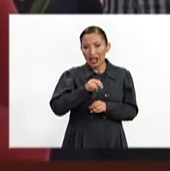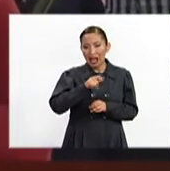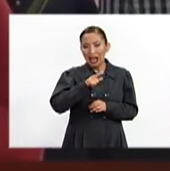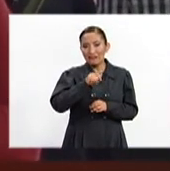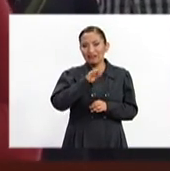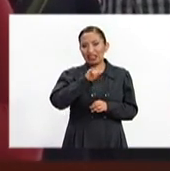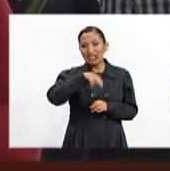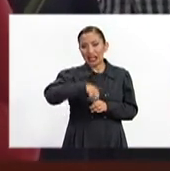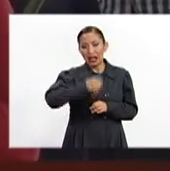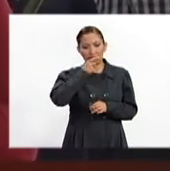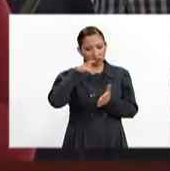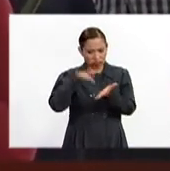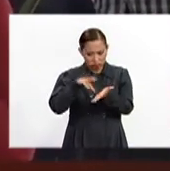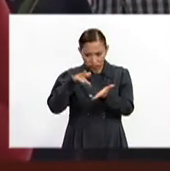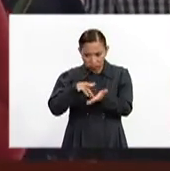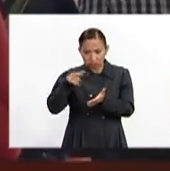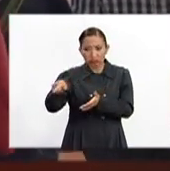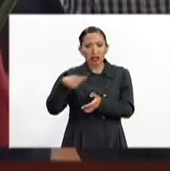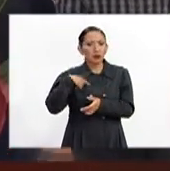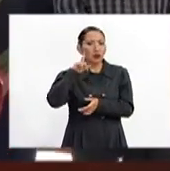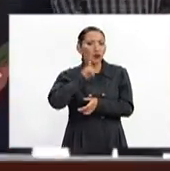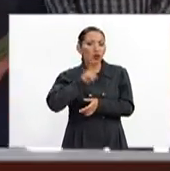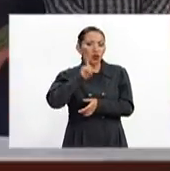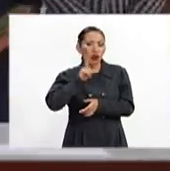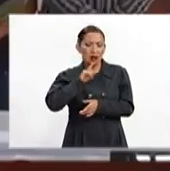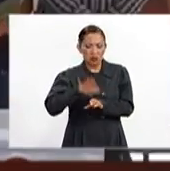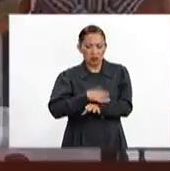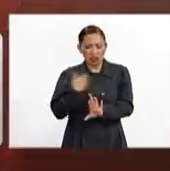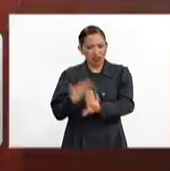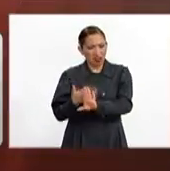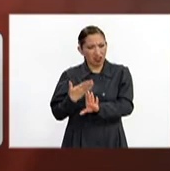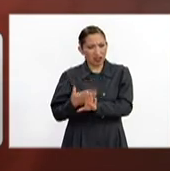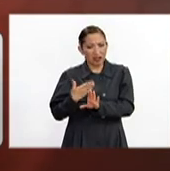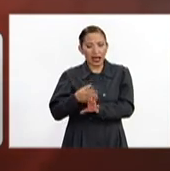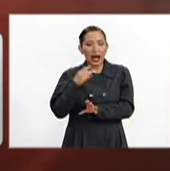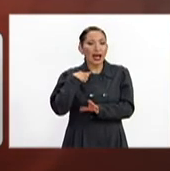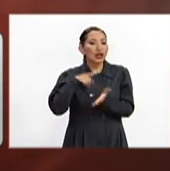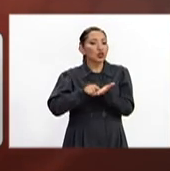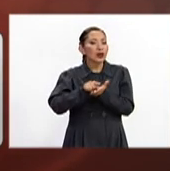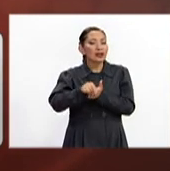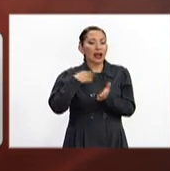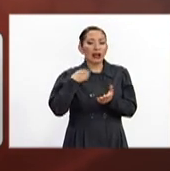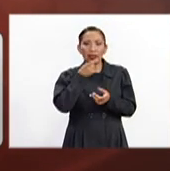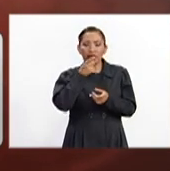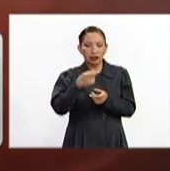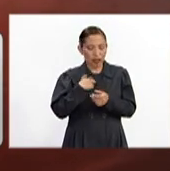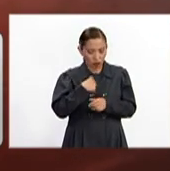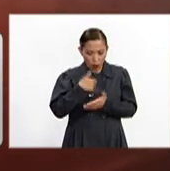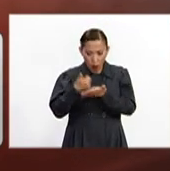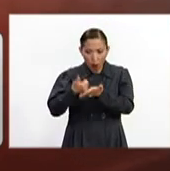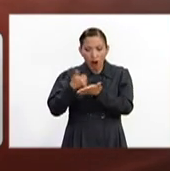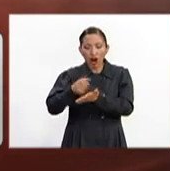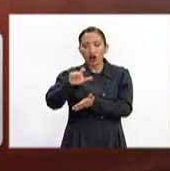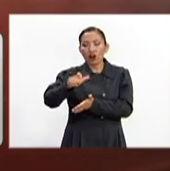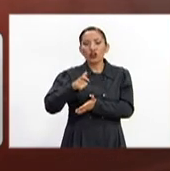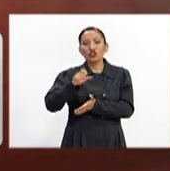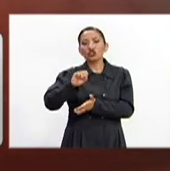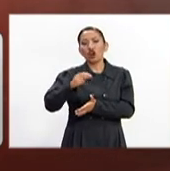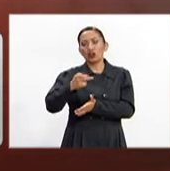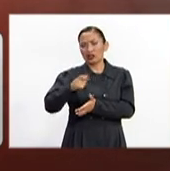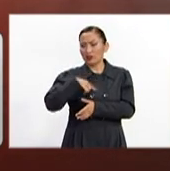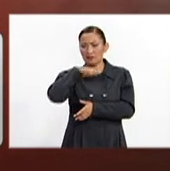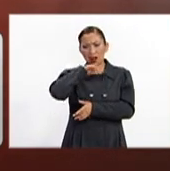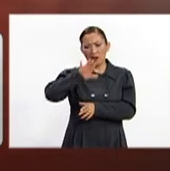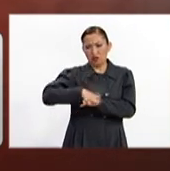se solidarizó con Xóchitl Gálvez tras esta agresión. En su cuenta de Twitter escribió: mi solidaridad con Xóchitl Gálvez,